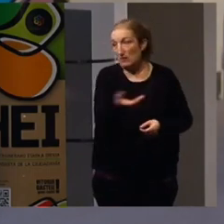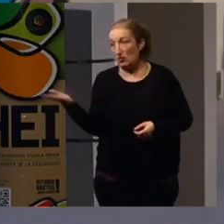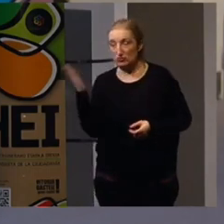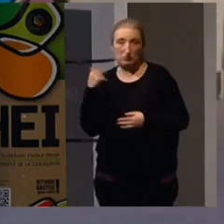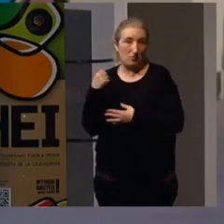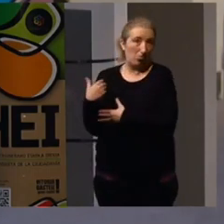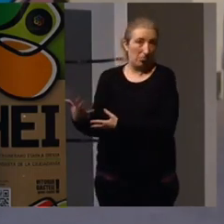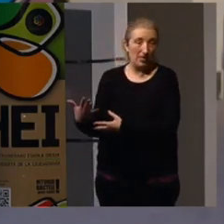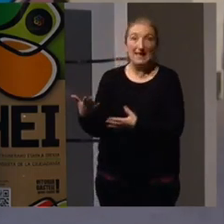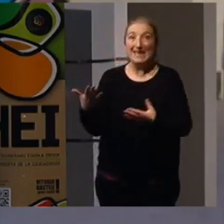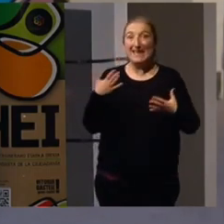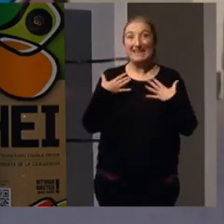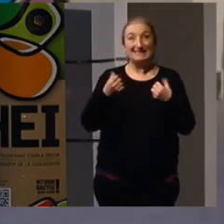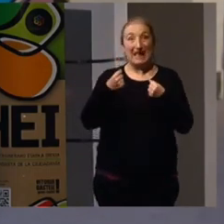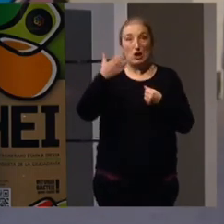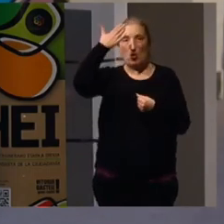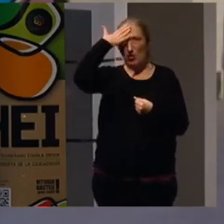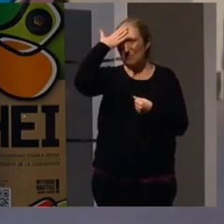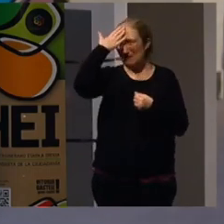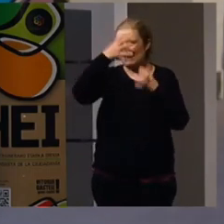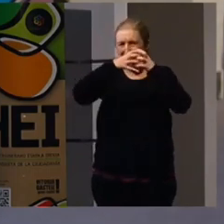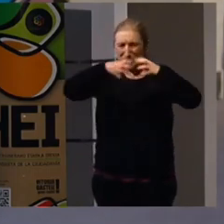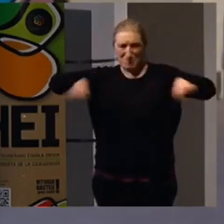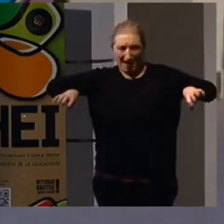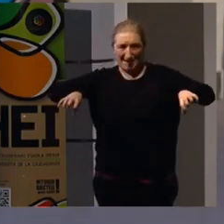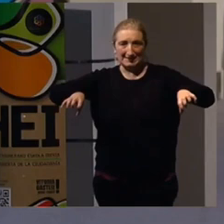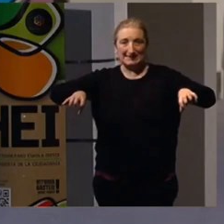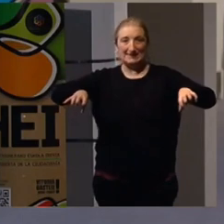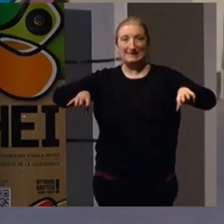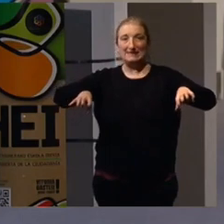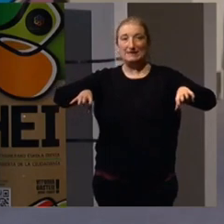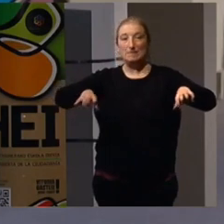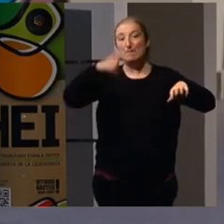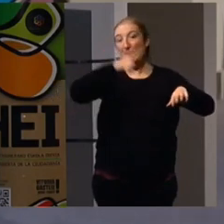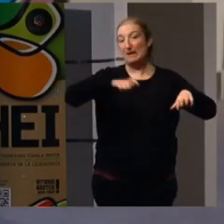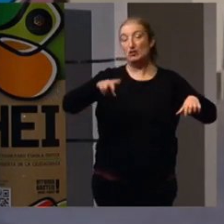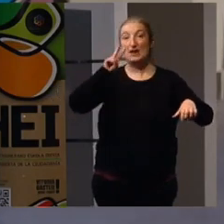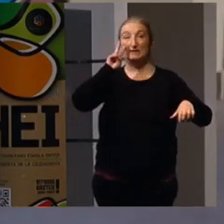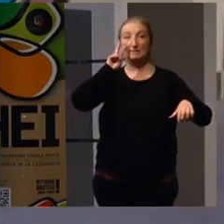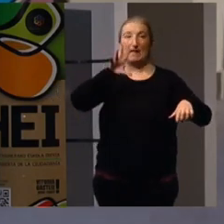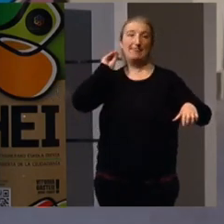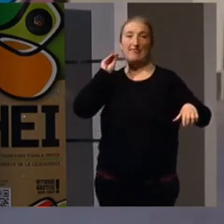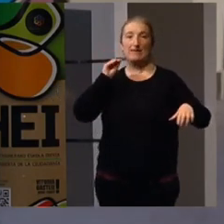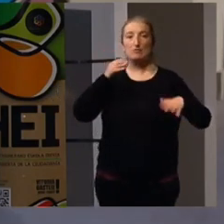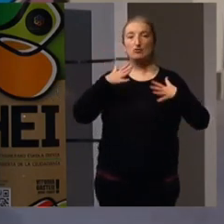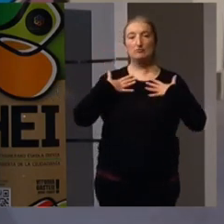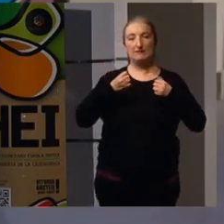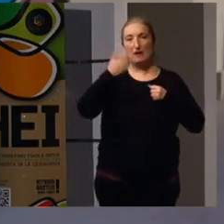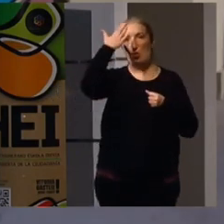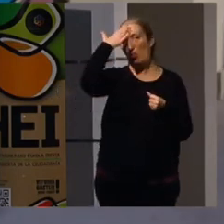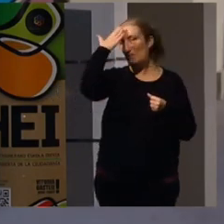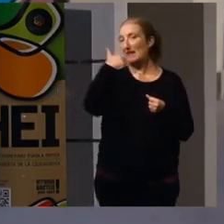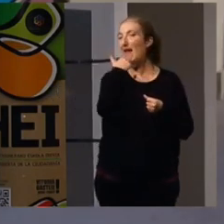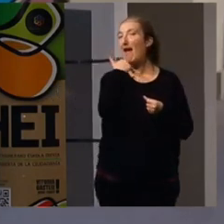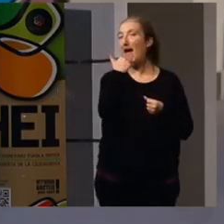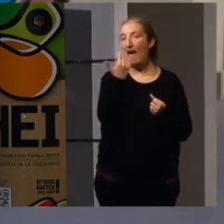vida. En salud mental tenemos una escisión absoluta. Quienes vemos la salud mental como algo que